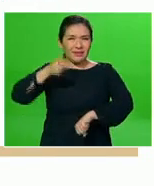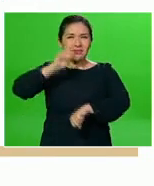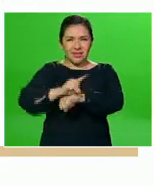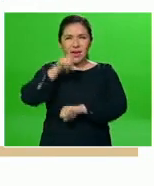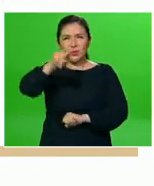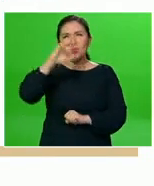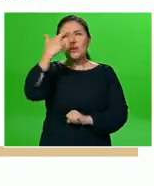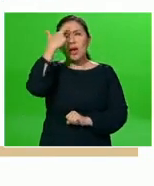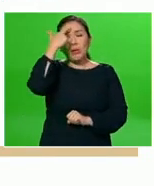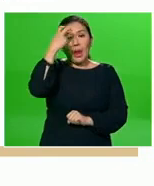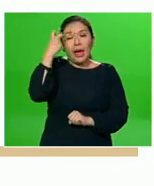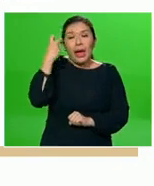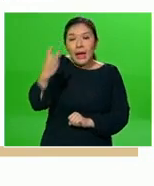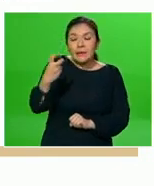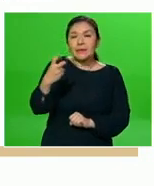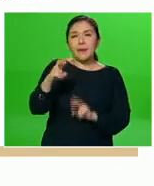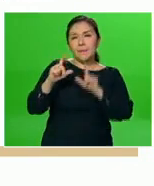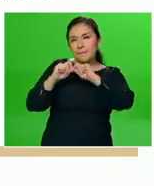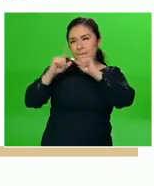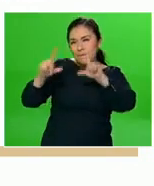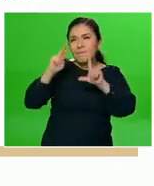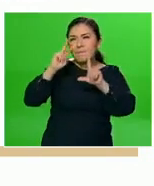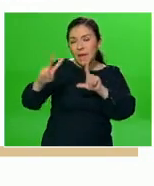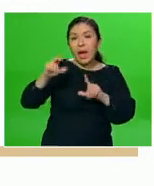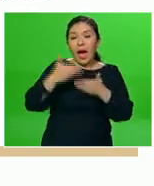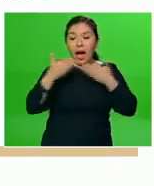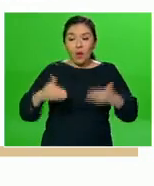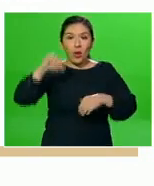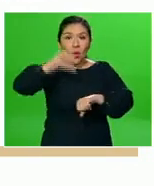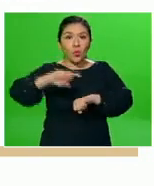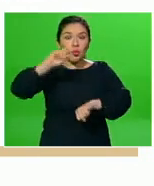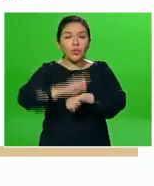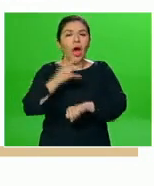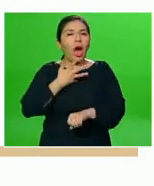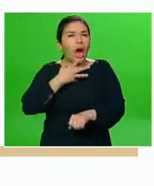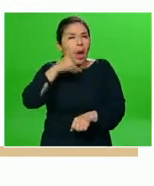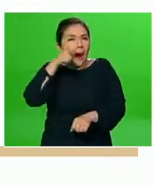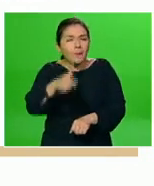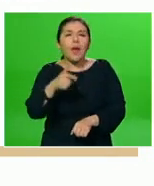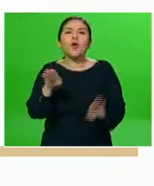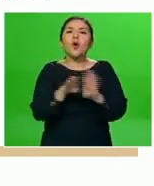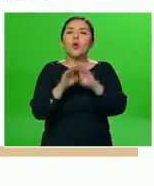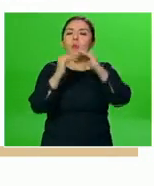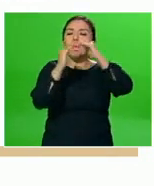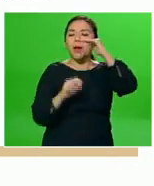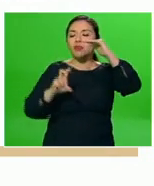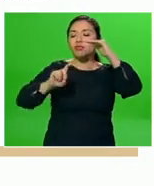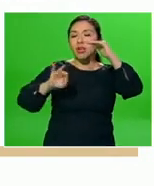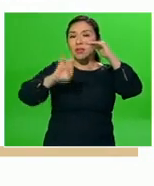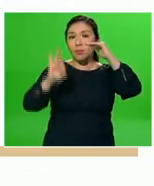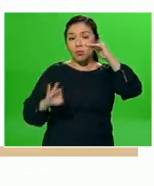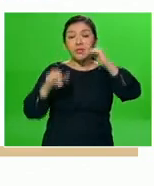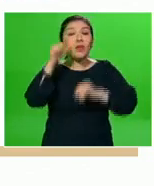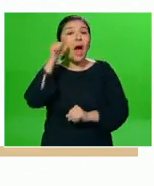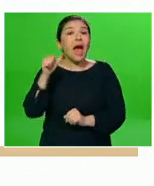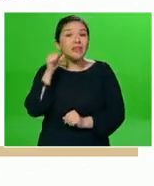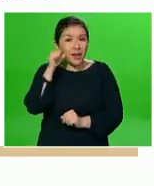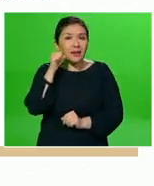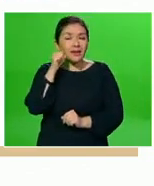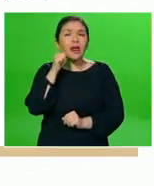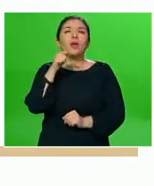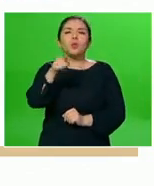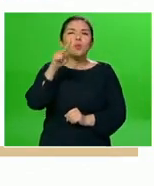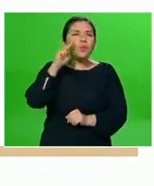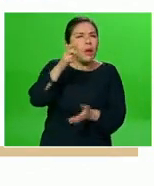recuerdan este escenario que el día de hoy lo encontramos en -20% el día de ayer y lo podíamos